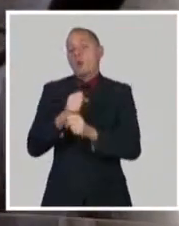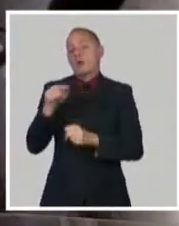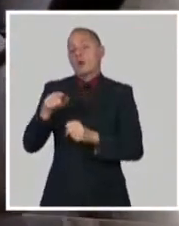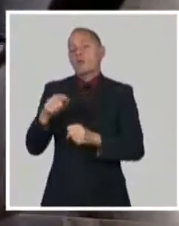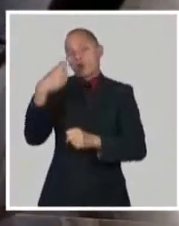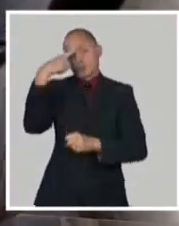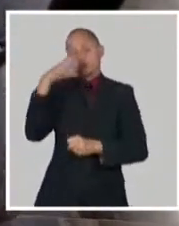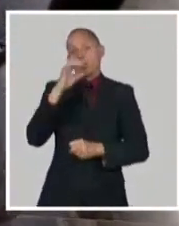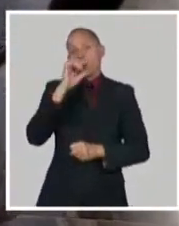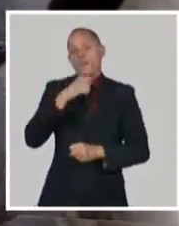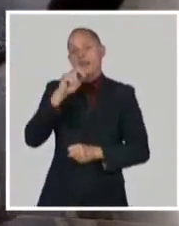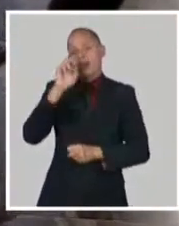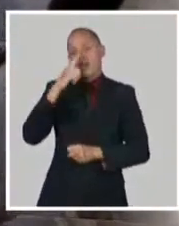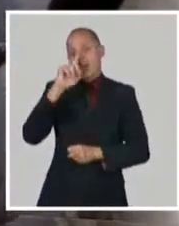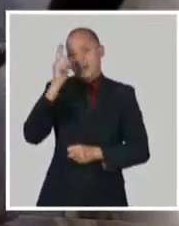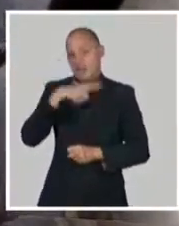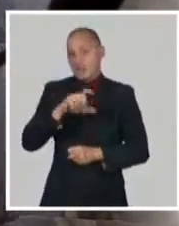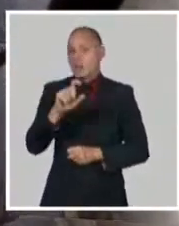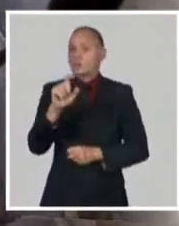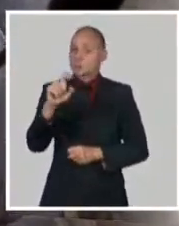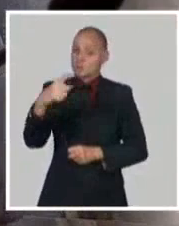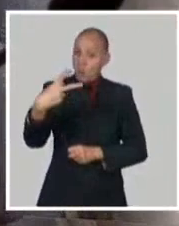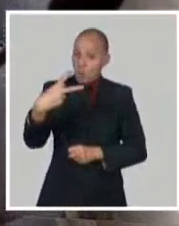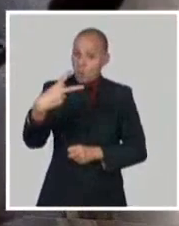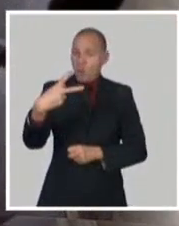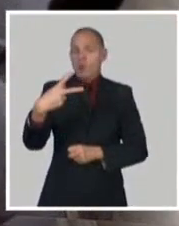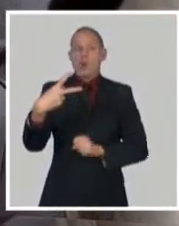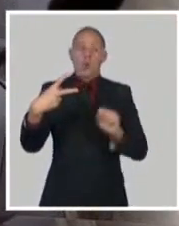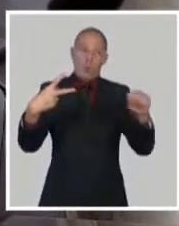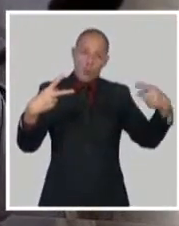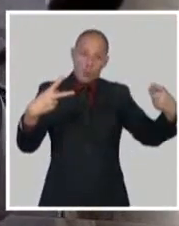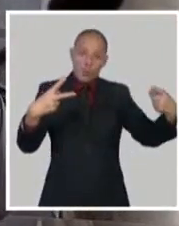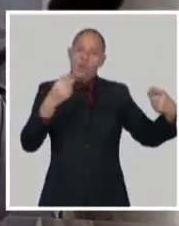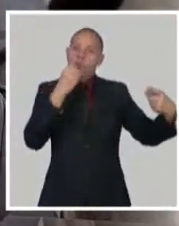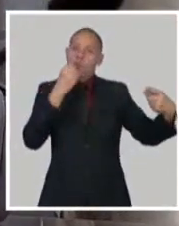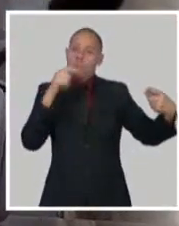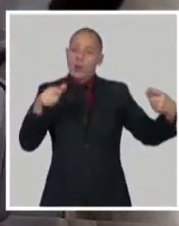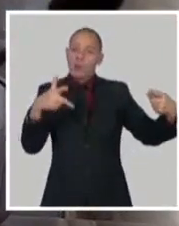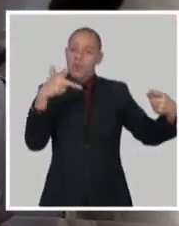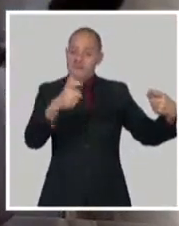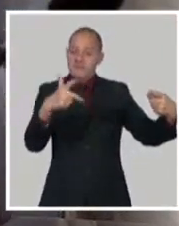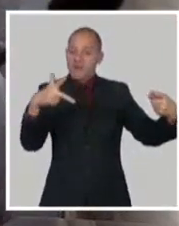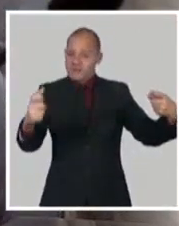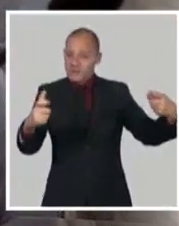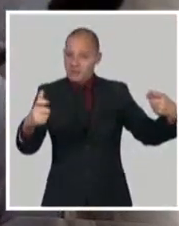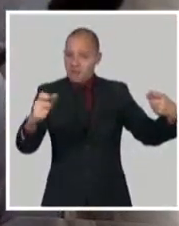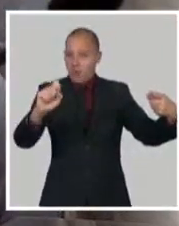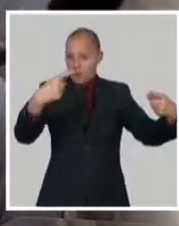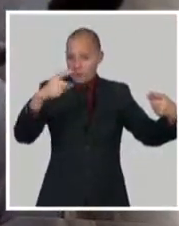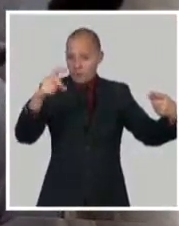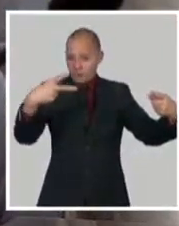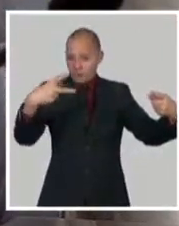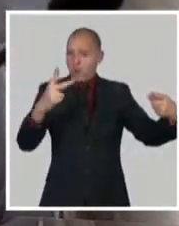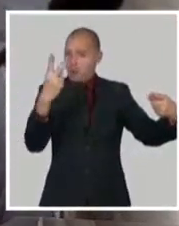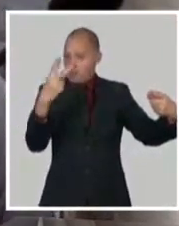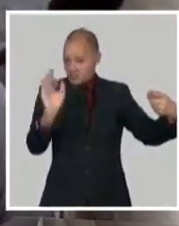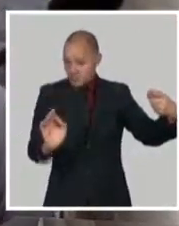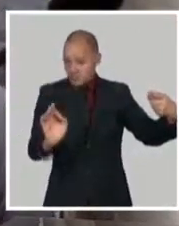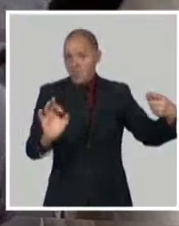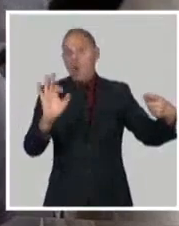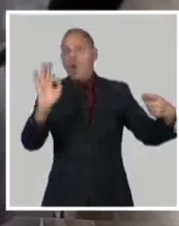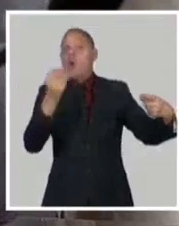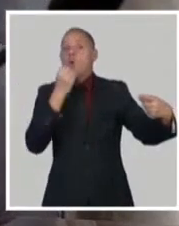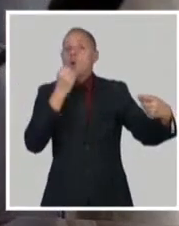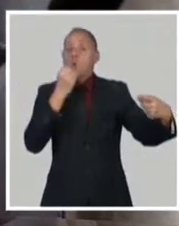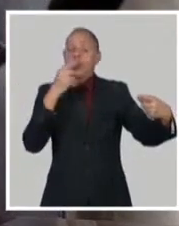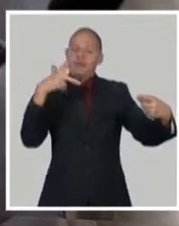Y por lo tanto estamos a las puertas de tener todos los elementos que nos harían falta para iniciar una fase 3 de